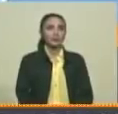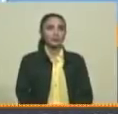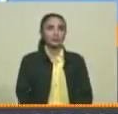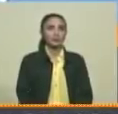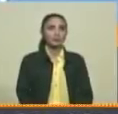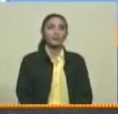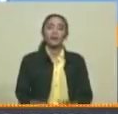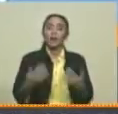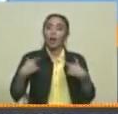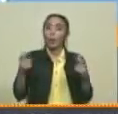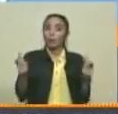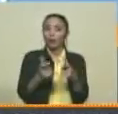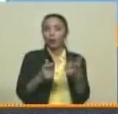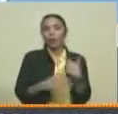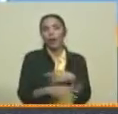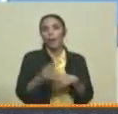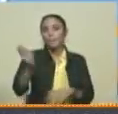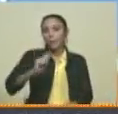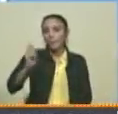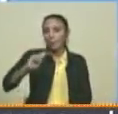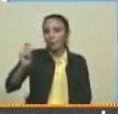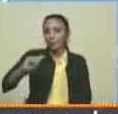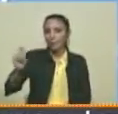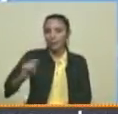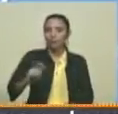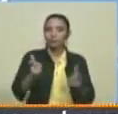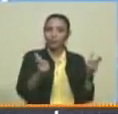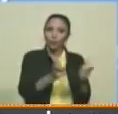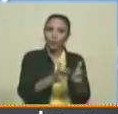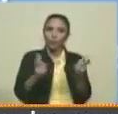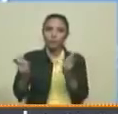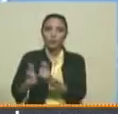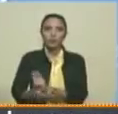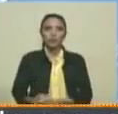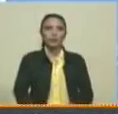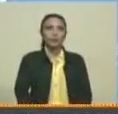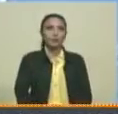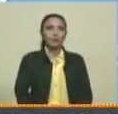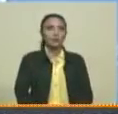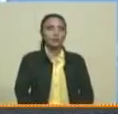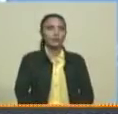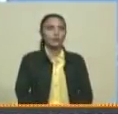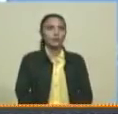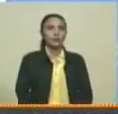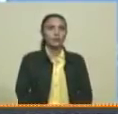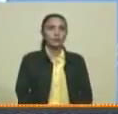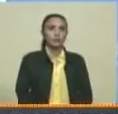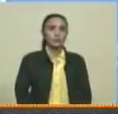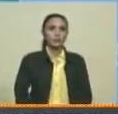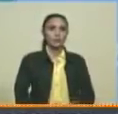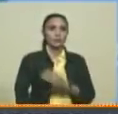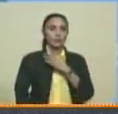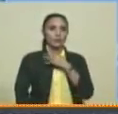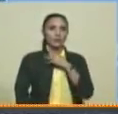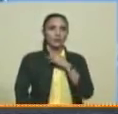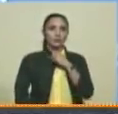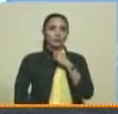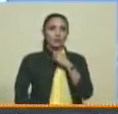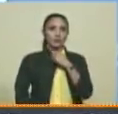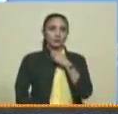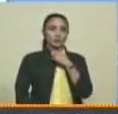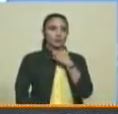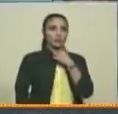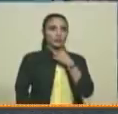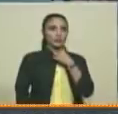una reunión mensual, man que sea una, unita, una pero bien